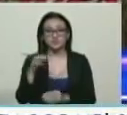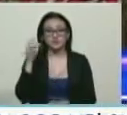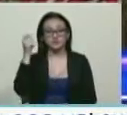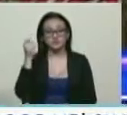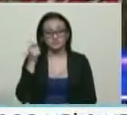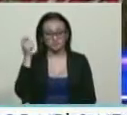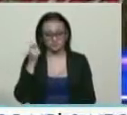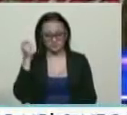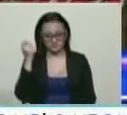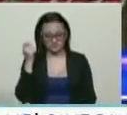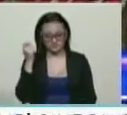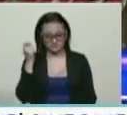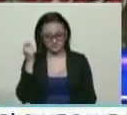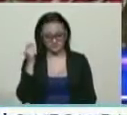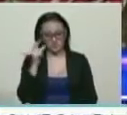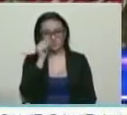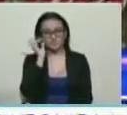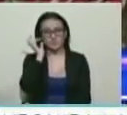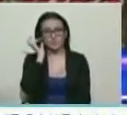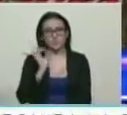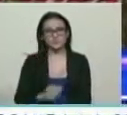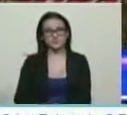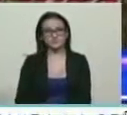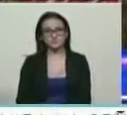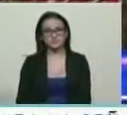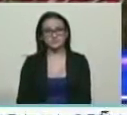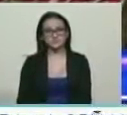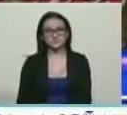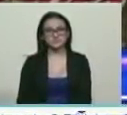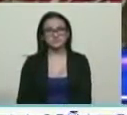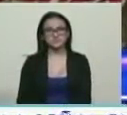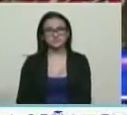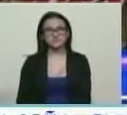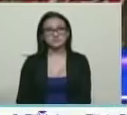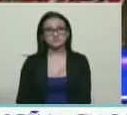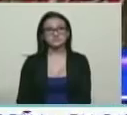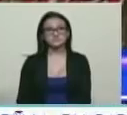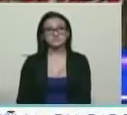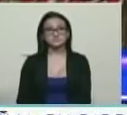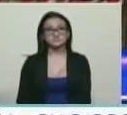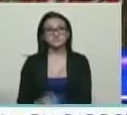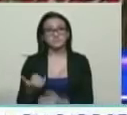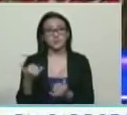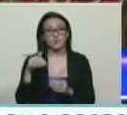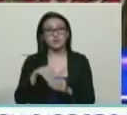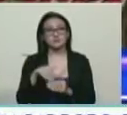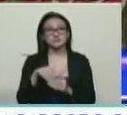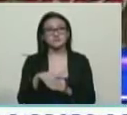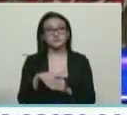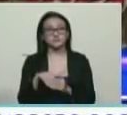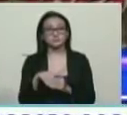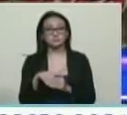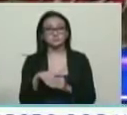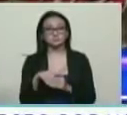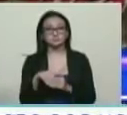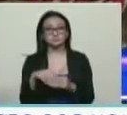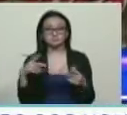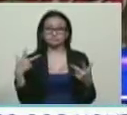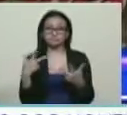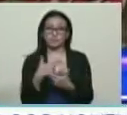concejales y concejalas. Ya con esta elección cerramos el